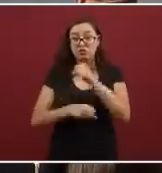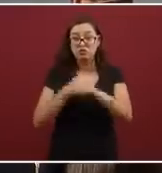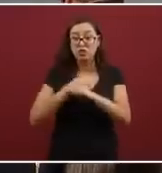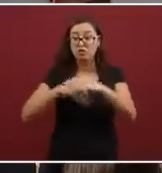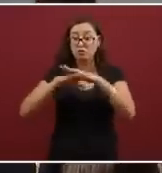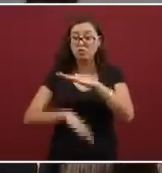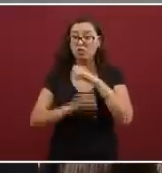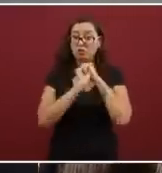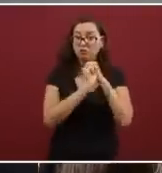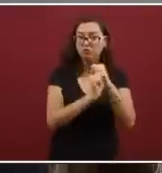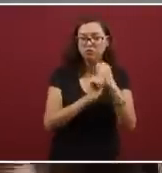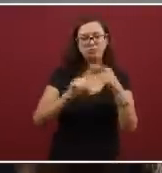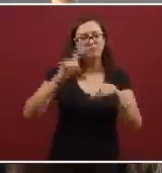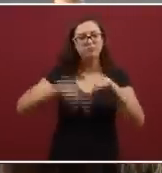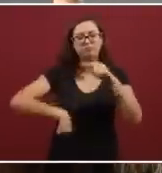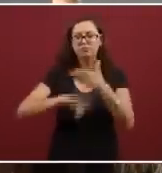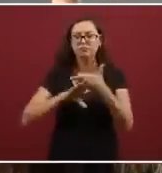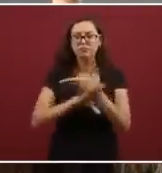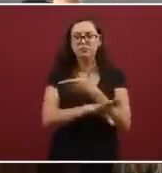ahorita.